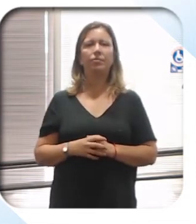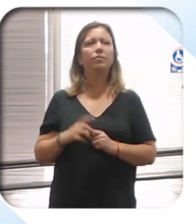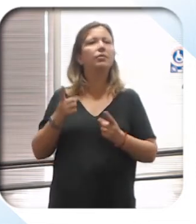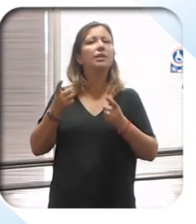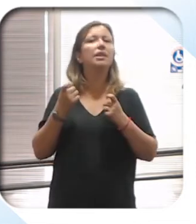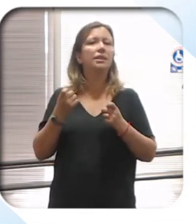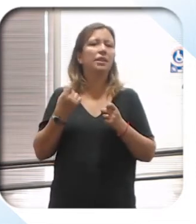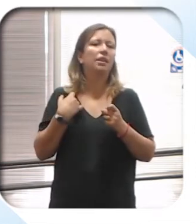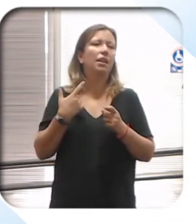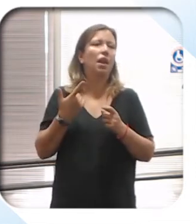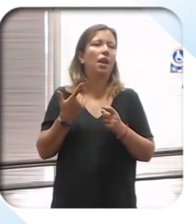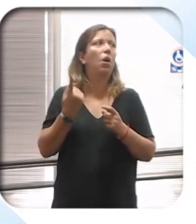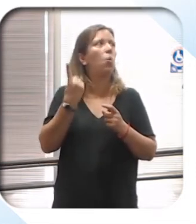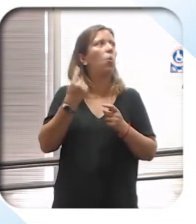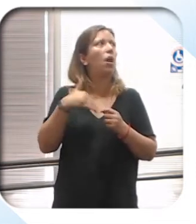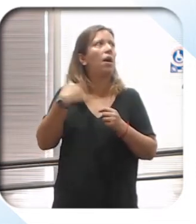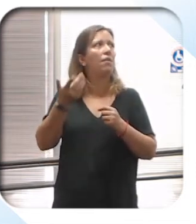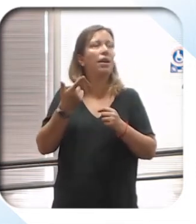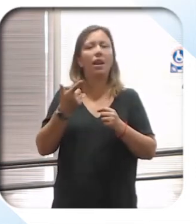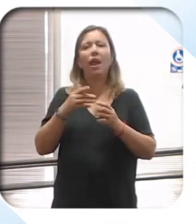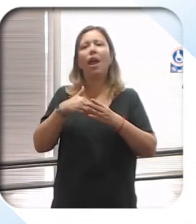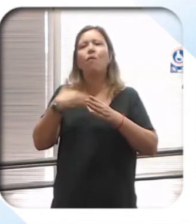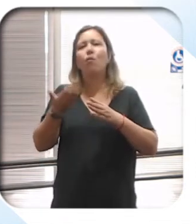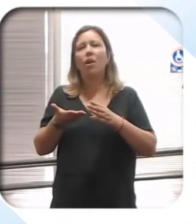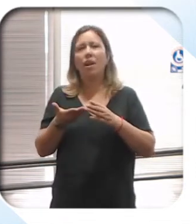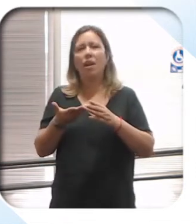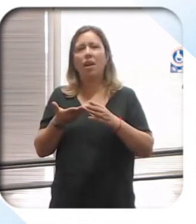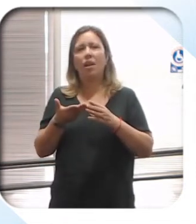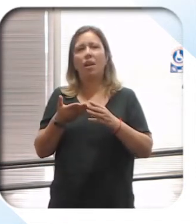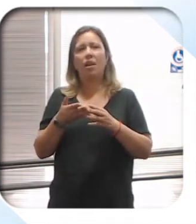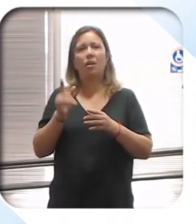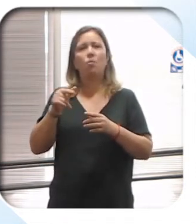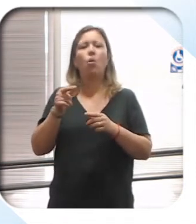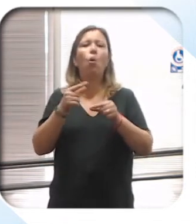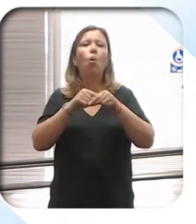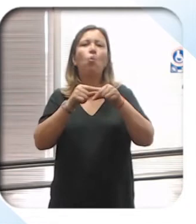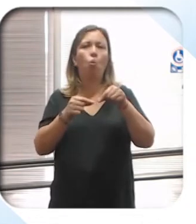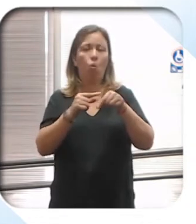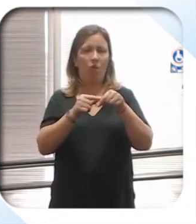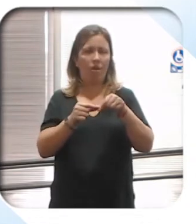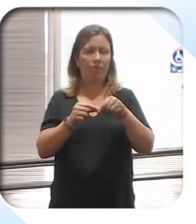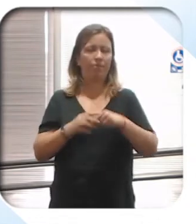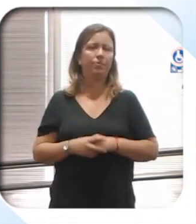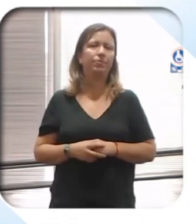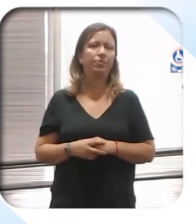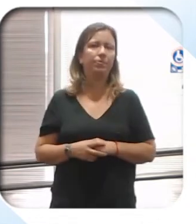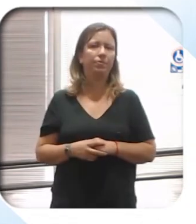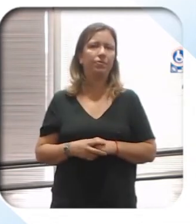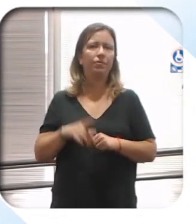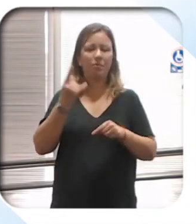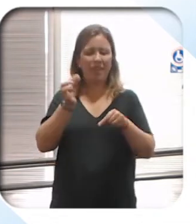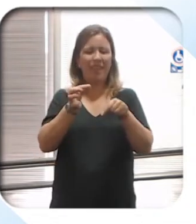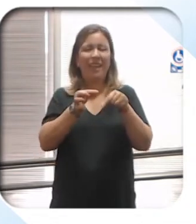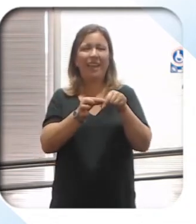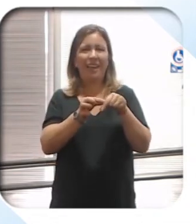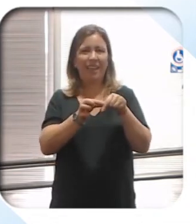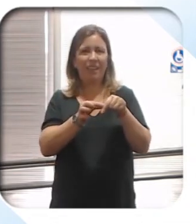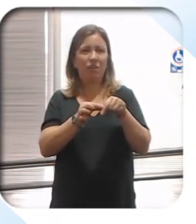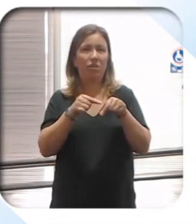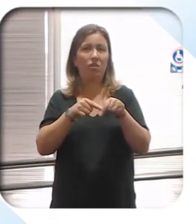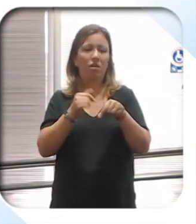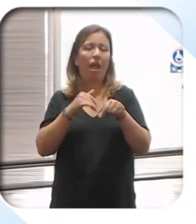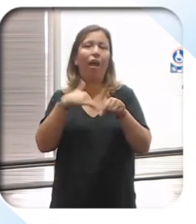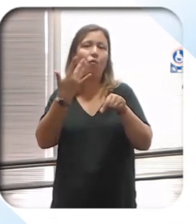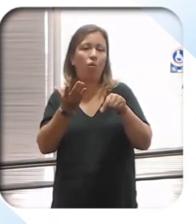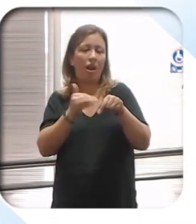un aparato genital externo, indemne además. Eso es una vulva. Eso es un clítoris, por dentro y